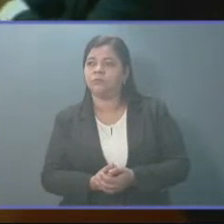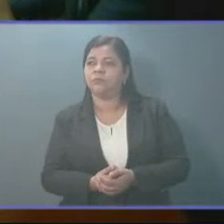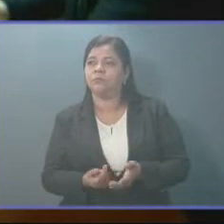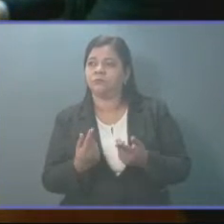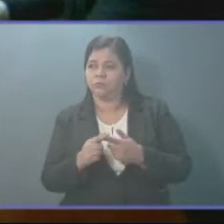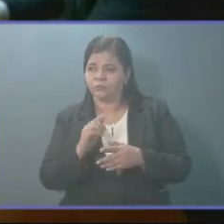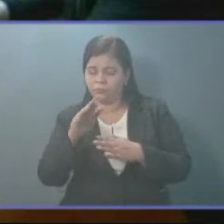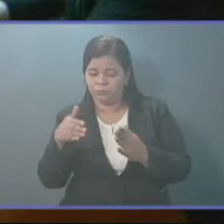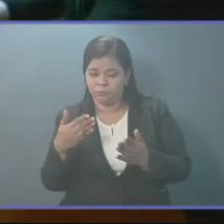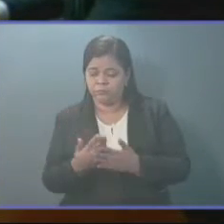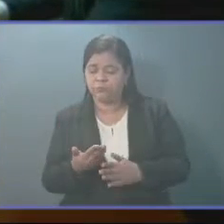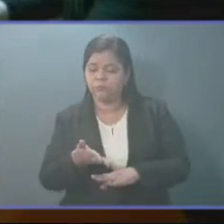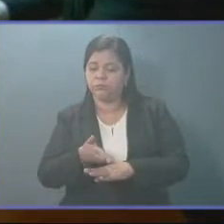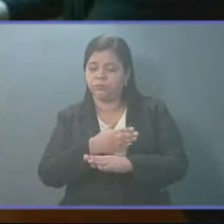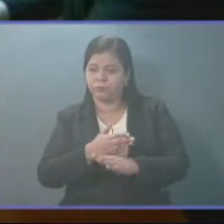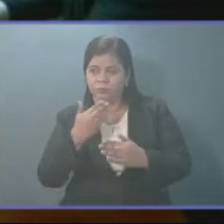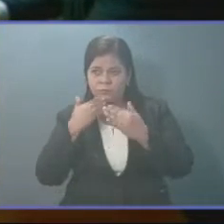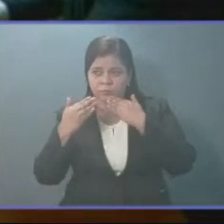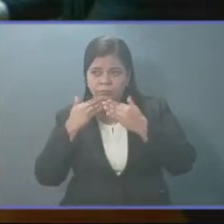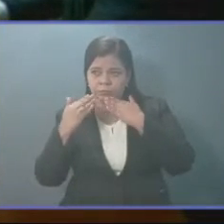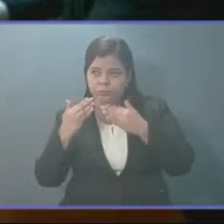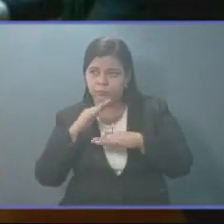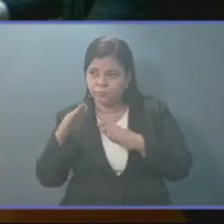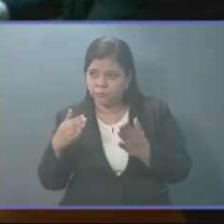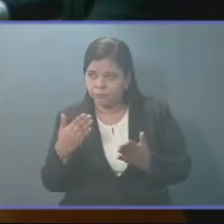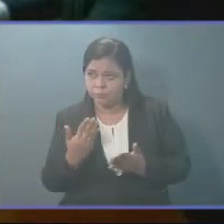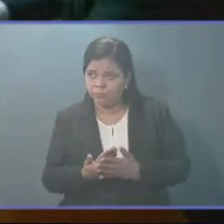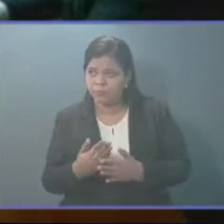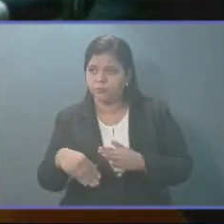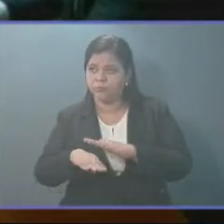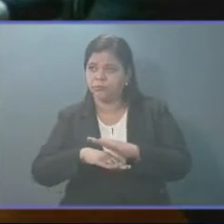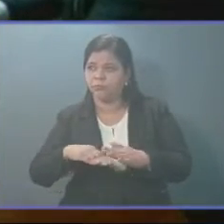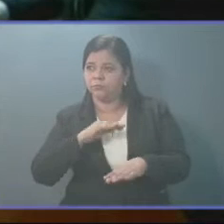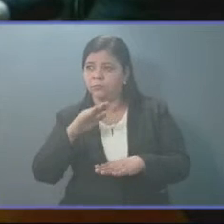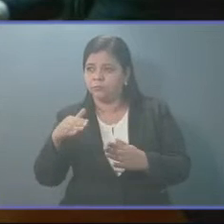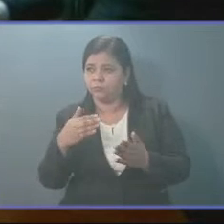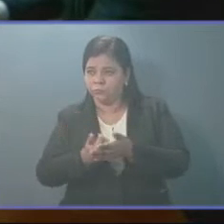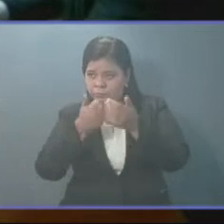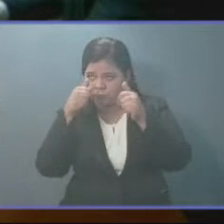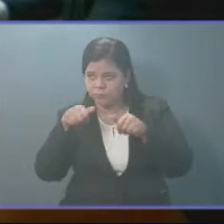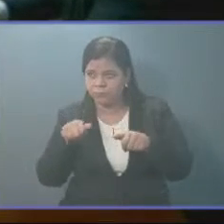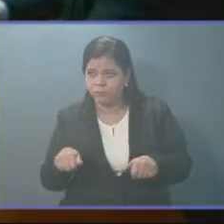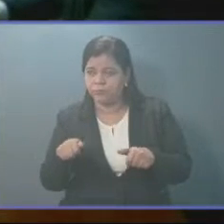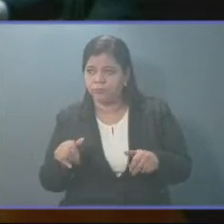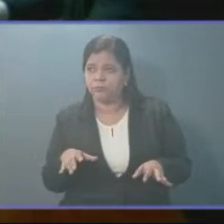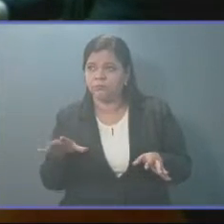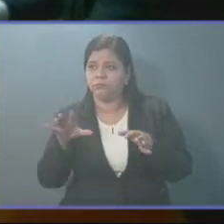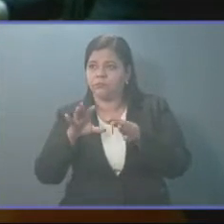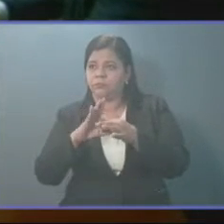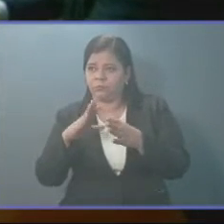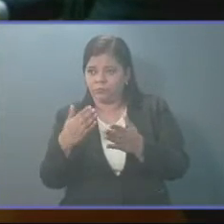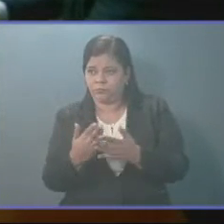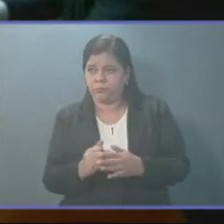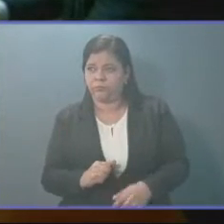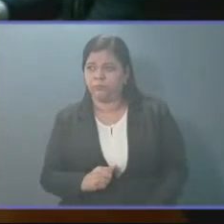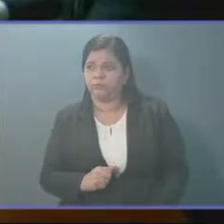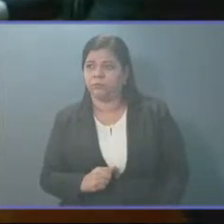de los casos, la norma a aplicar supletoriamente deberá ser compatible con la naturaleza del proceso laboral y siempre que no contraríe los principios de